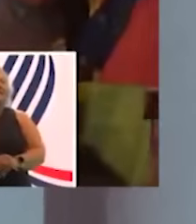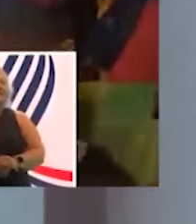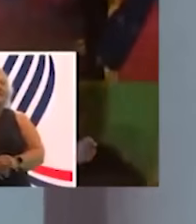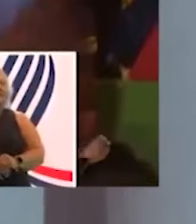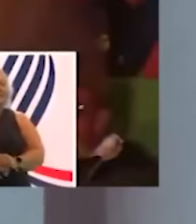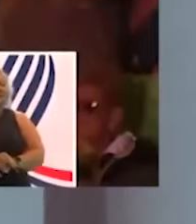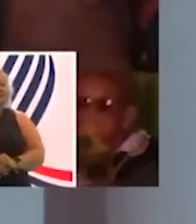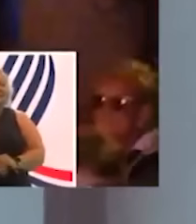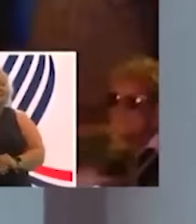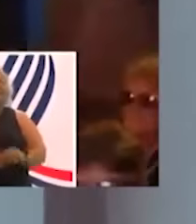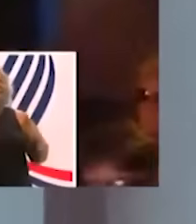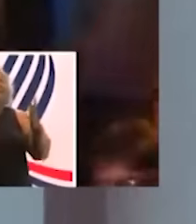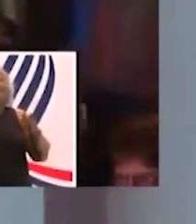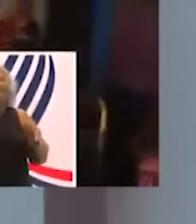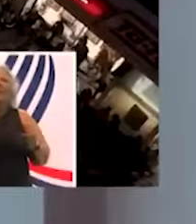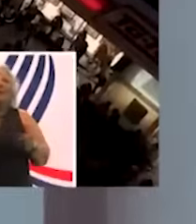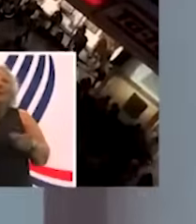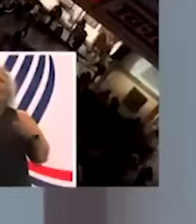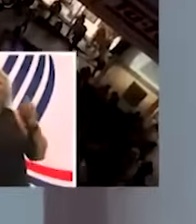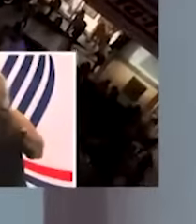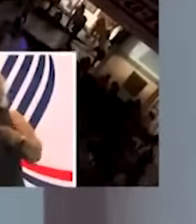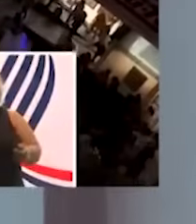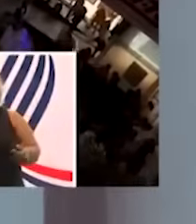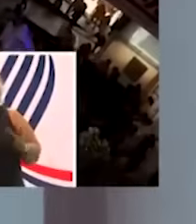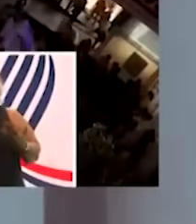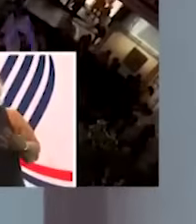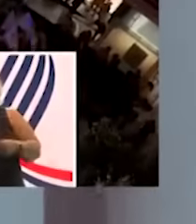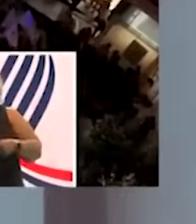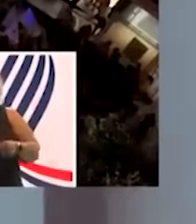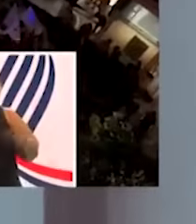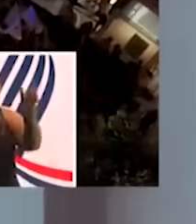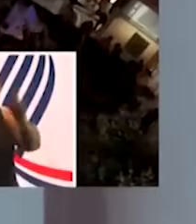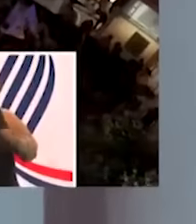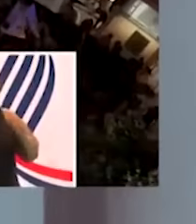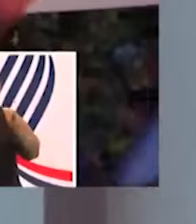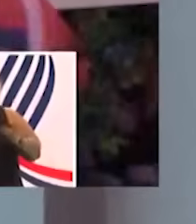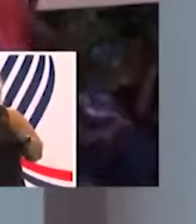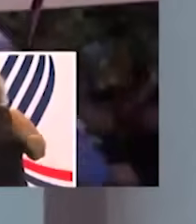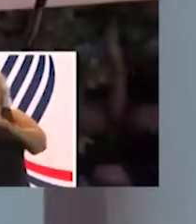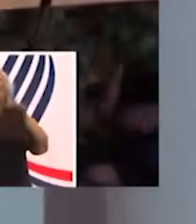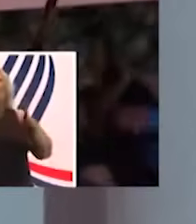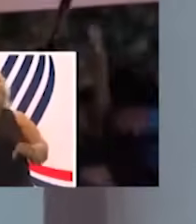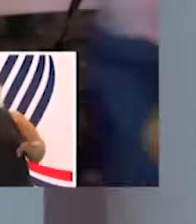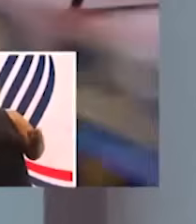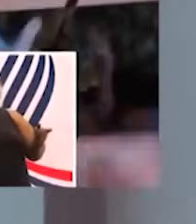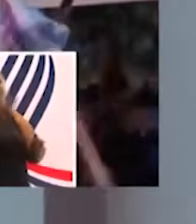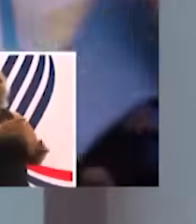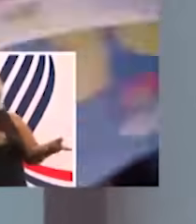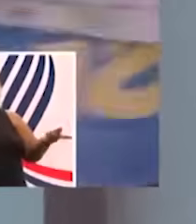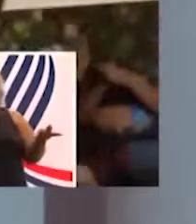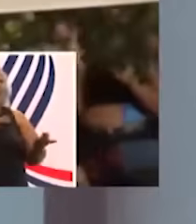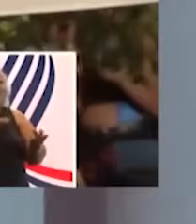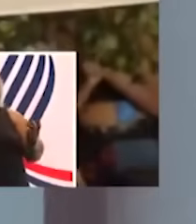vecinas tenemos que ser capaces sin ofender sin